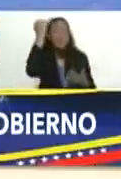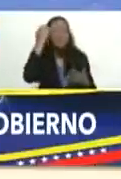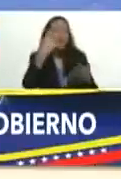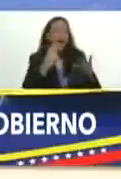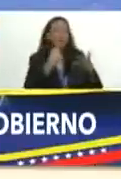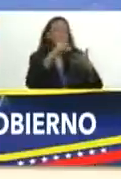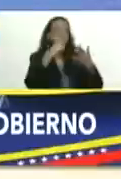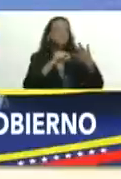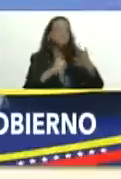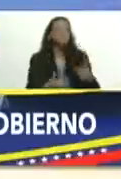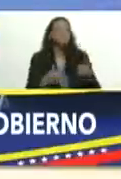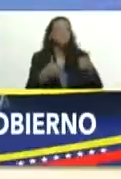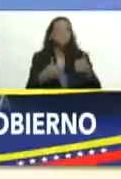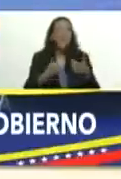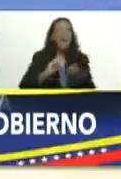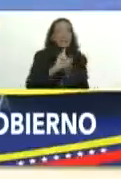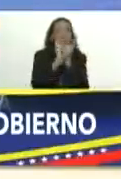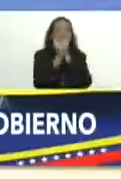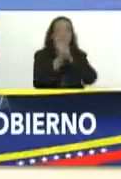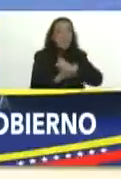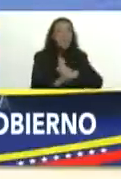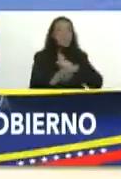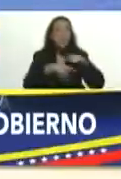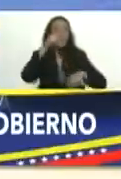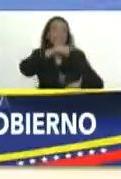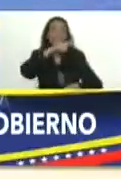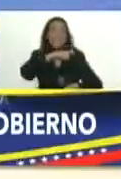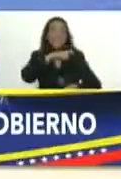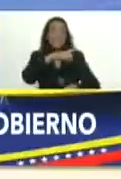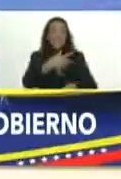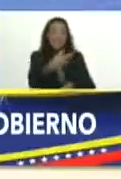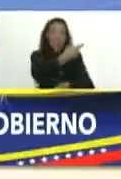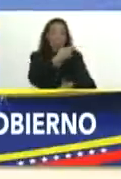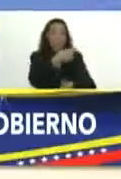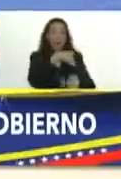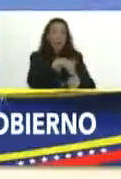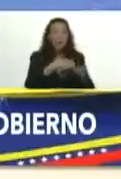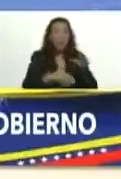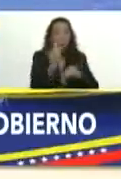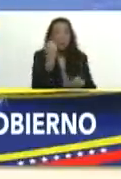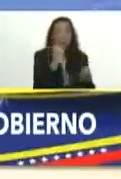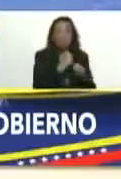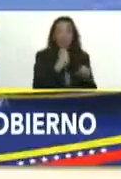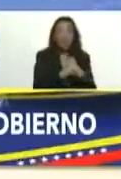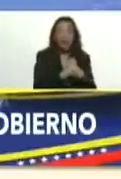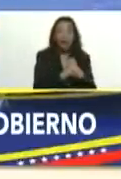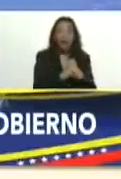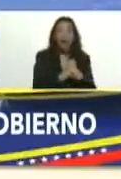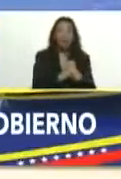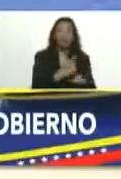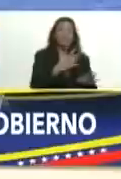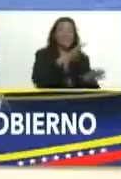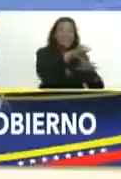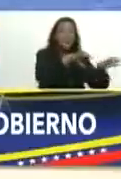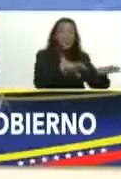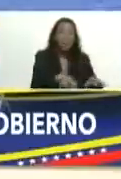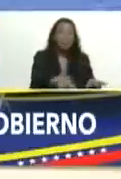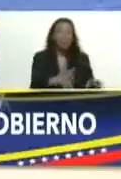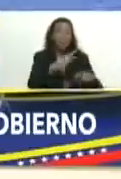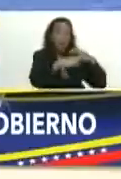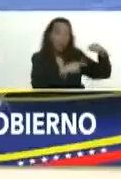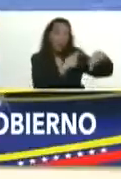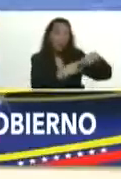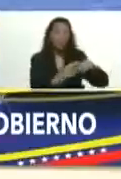nosotros tenemos que buscar las transformaciones necesarias del modelo de gestión gubernamental de la